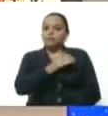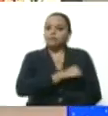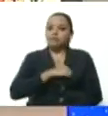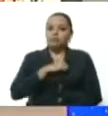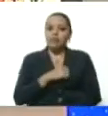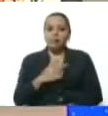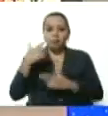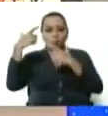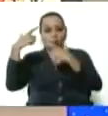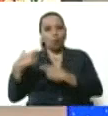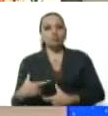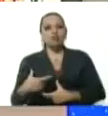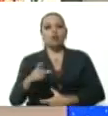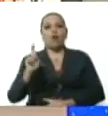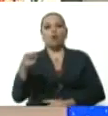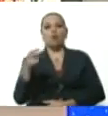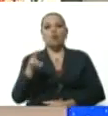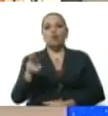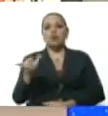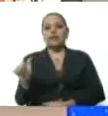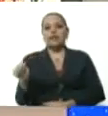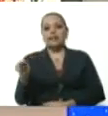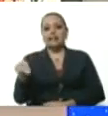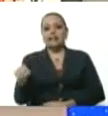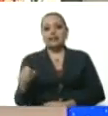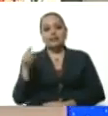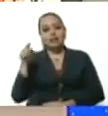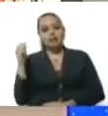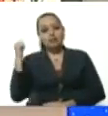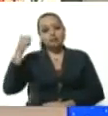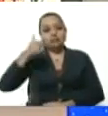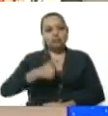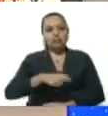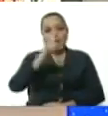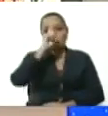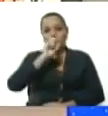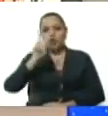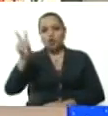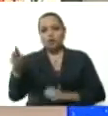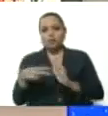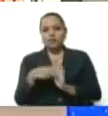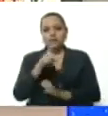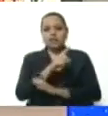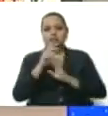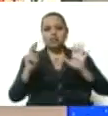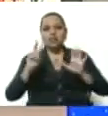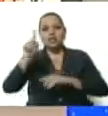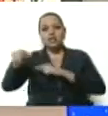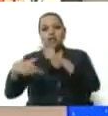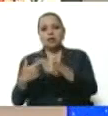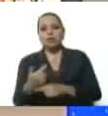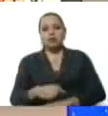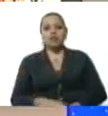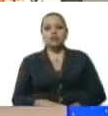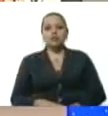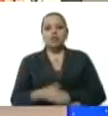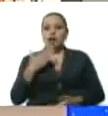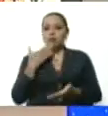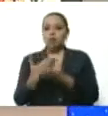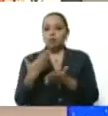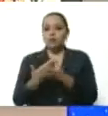la postura de Guyana. Eso fue todo el año 2017. Luego aparece la recomendación del secretario